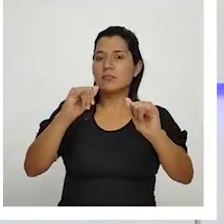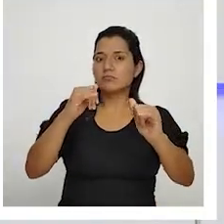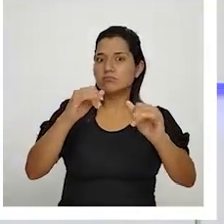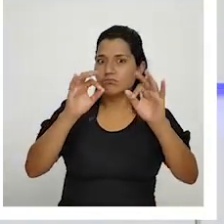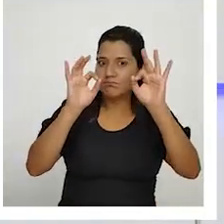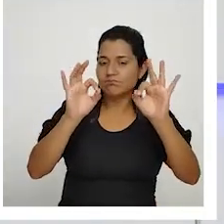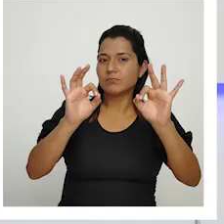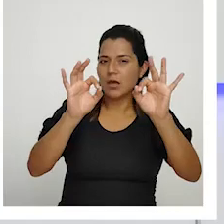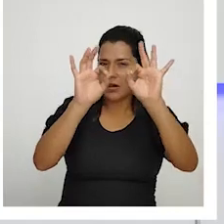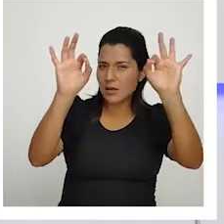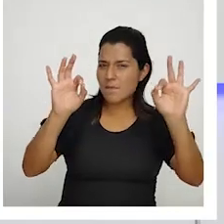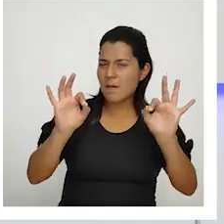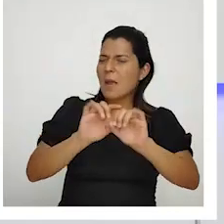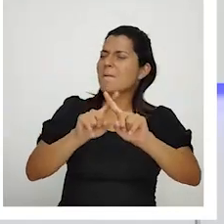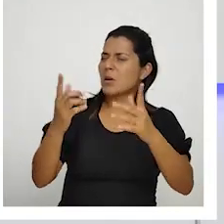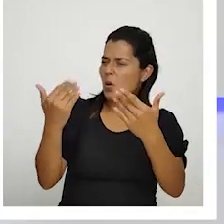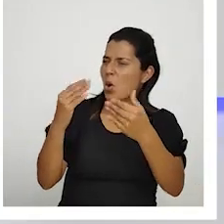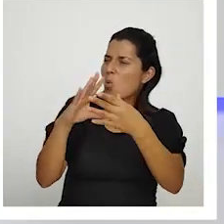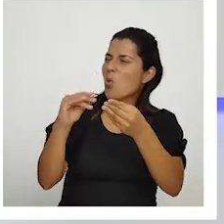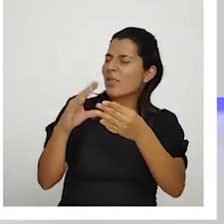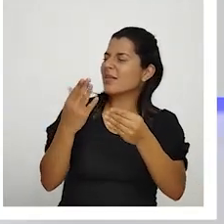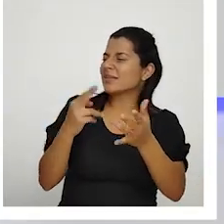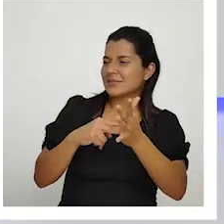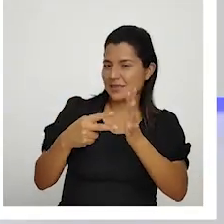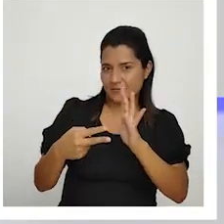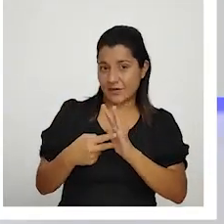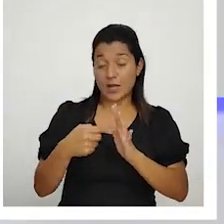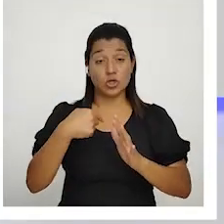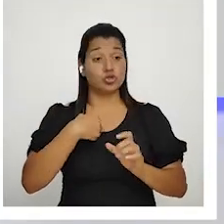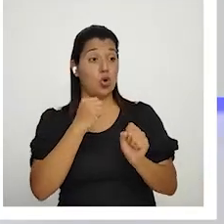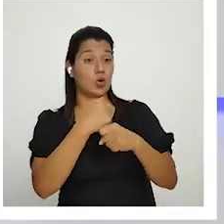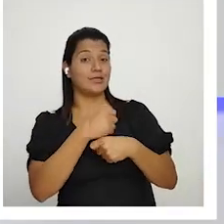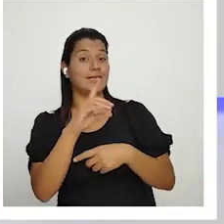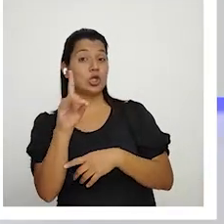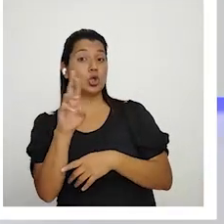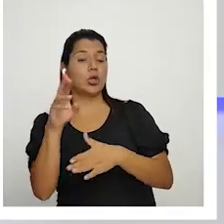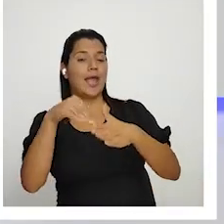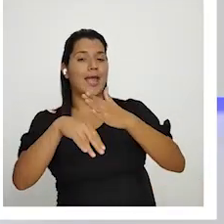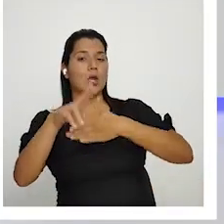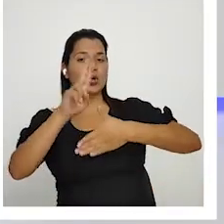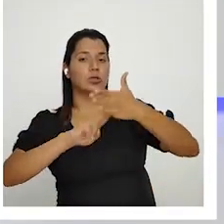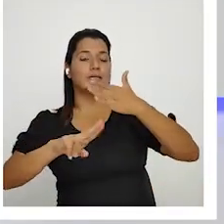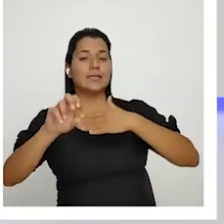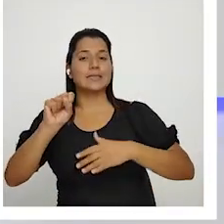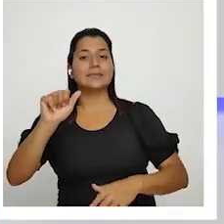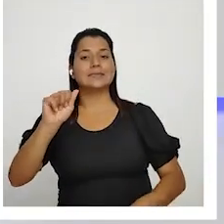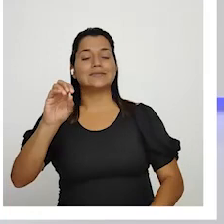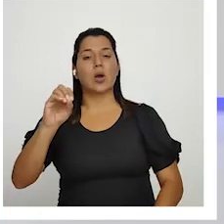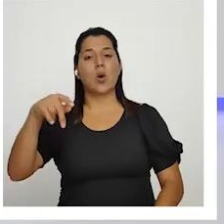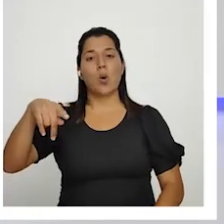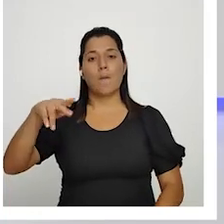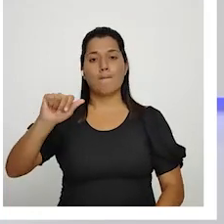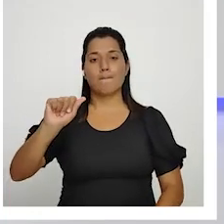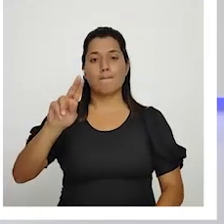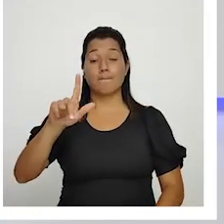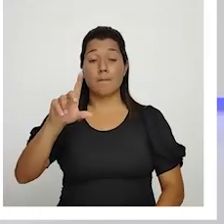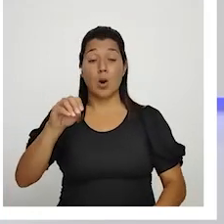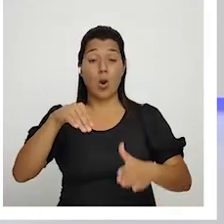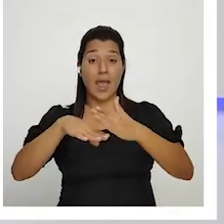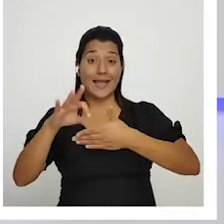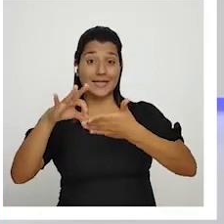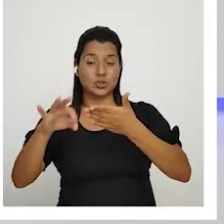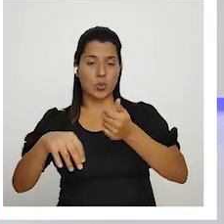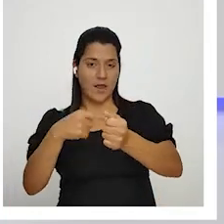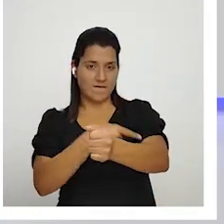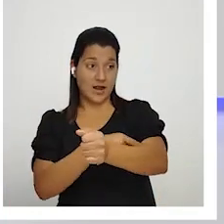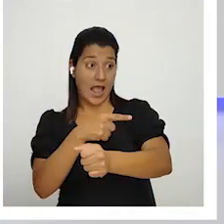trata. Claro. Bueno, yo realicé mi doctorado en la Universidad de São Paulo, en la Escuela de Enfermería, y allá hay una institución